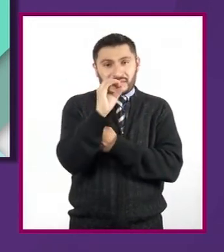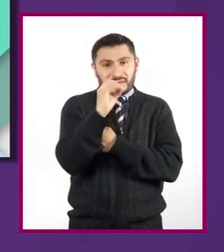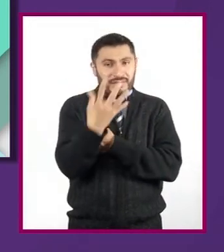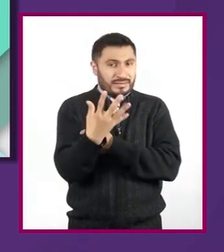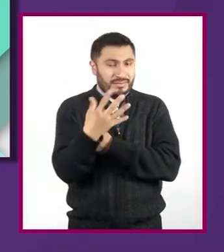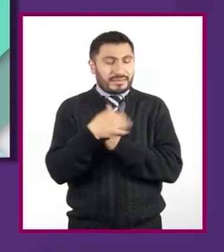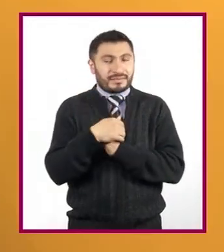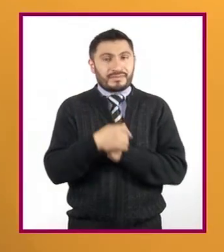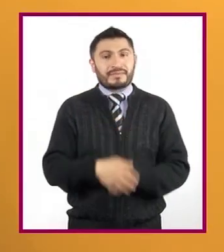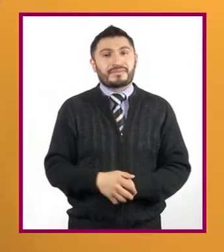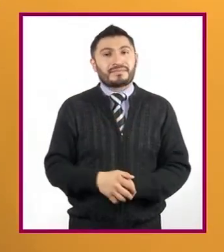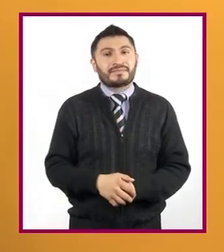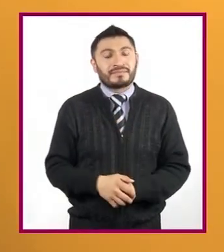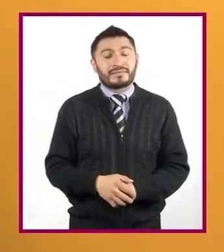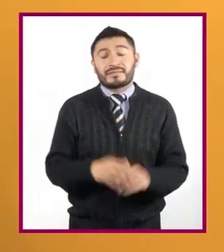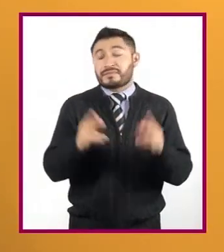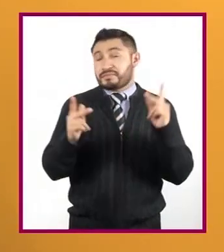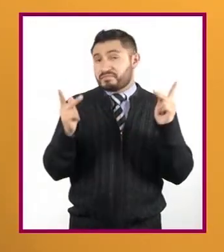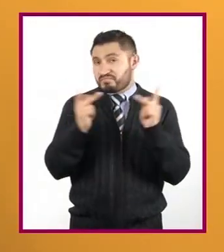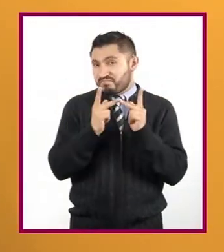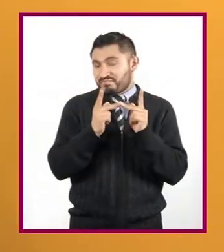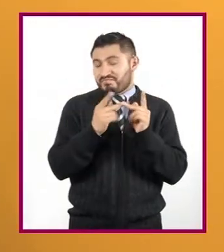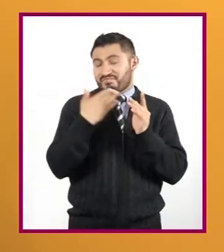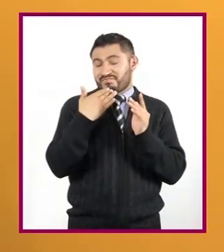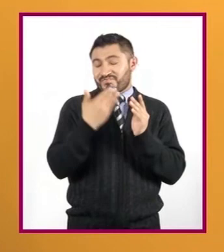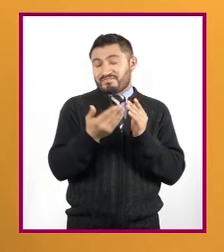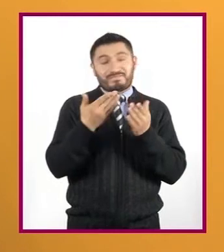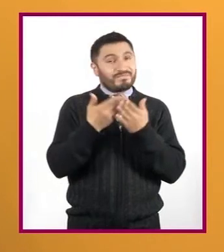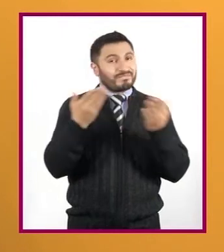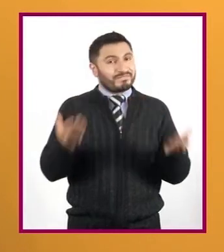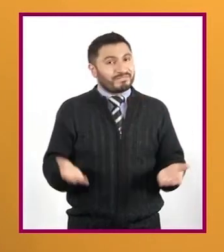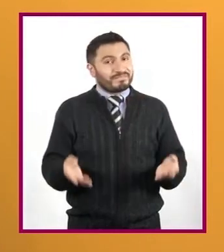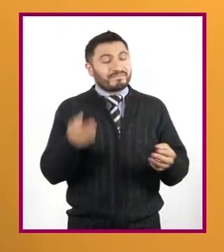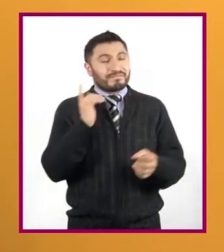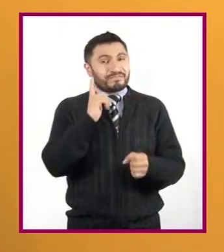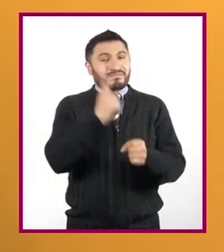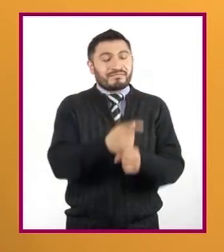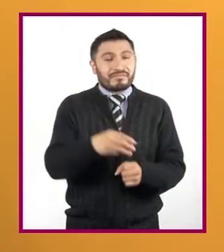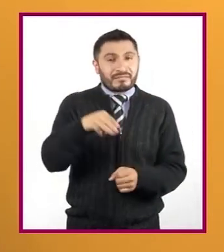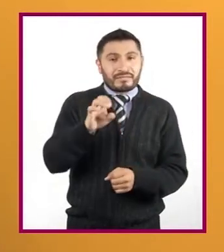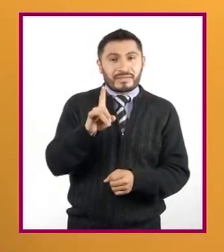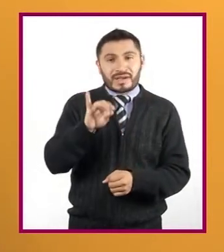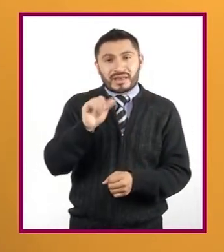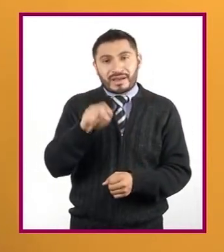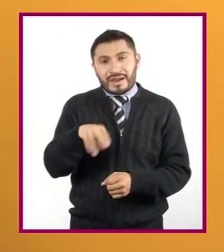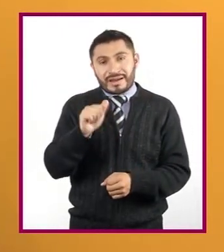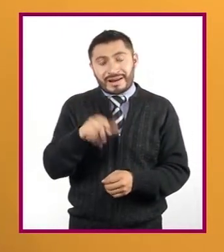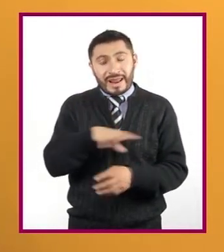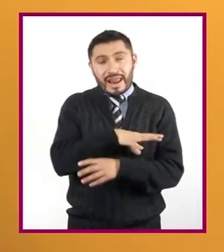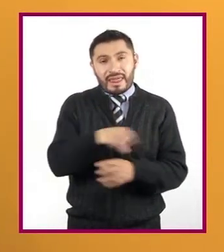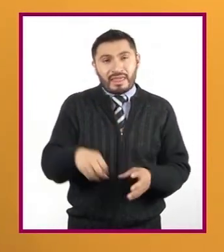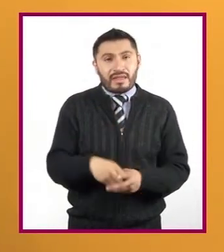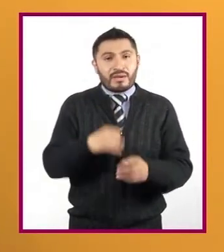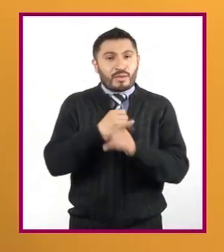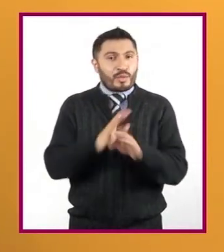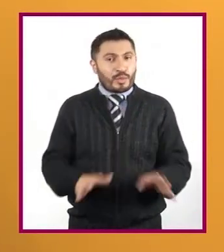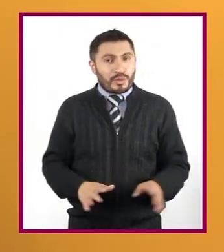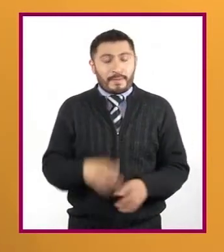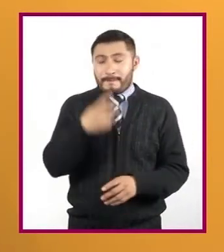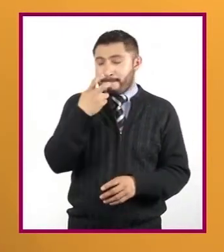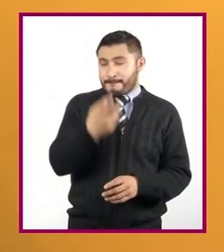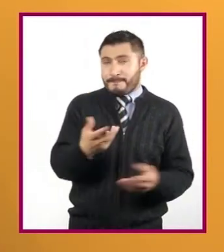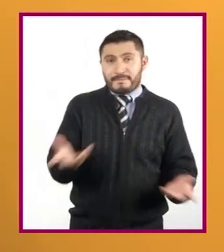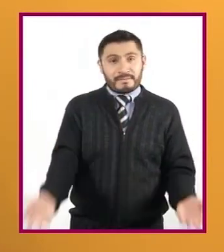3.05. Perfecto. Ahora obtengamos la mediana del conjunto de datos. Para